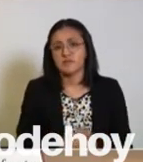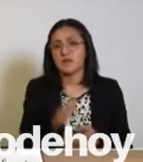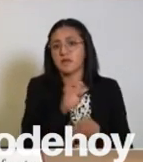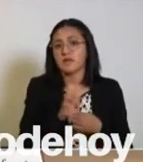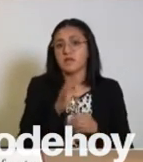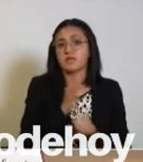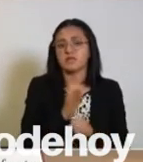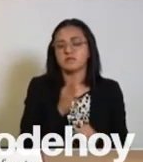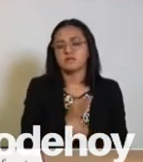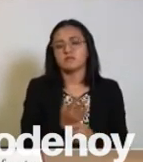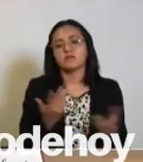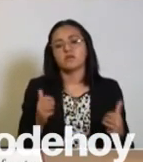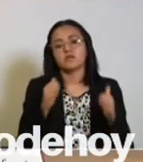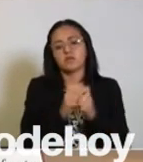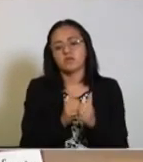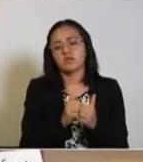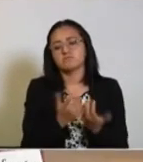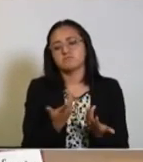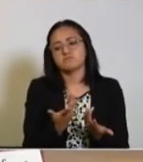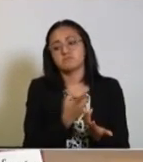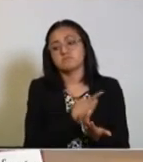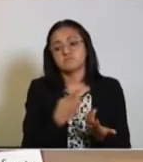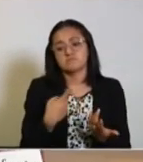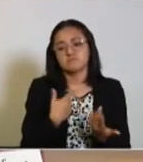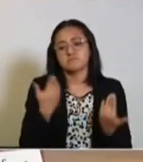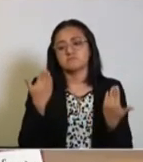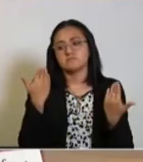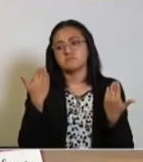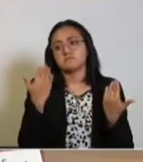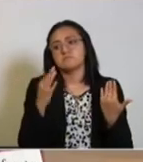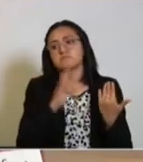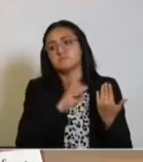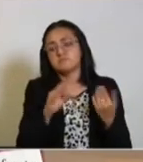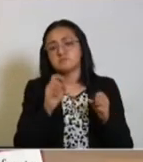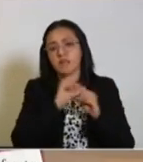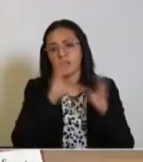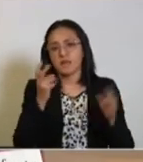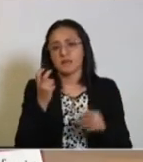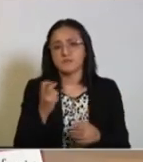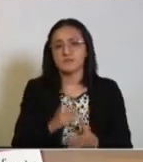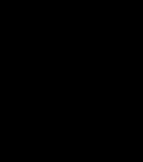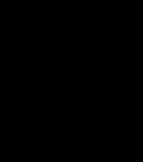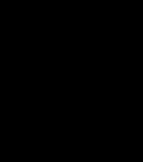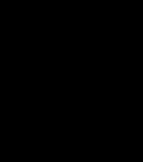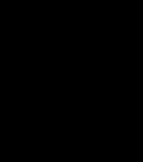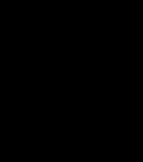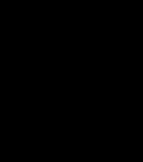estamos actuando con la debida atingencia y claridad